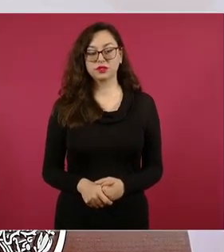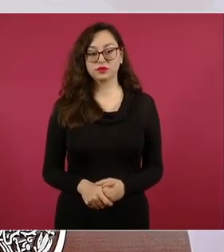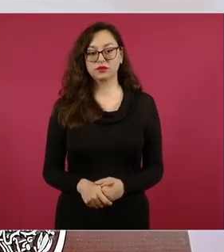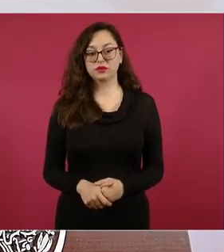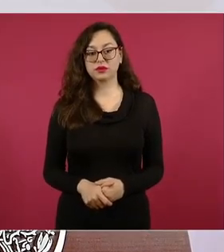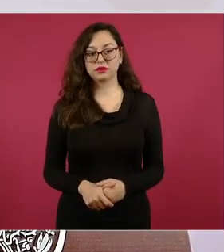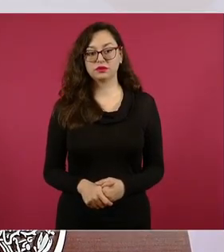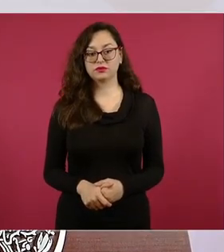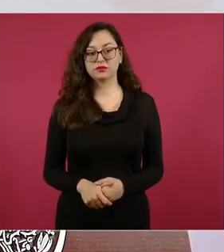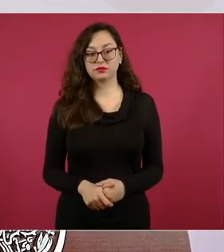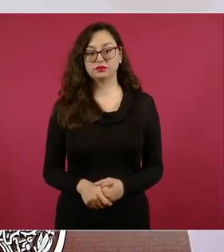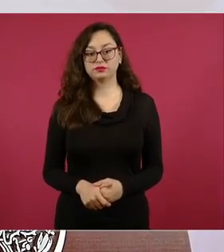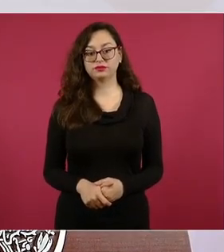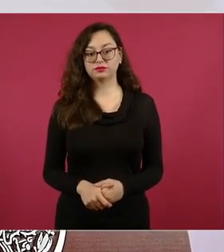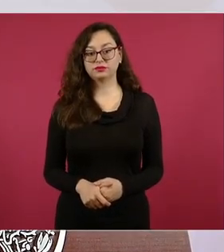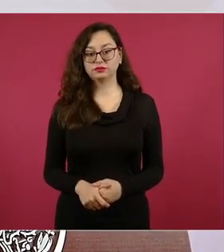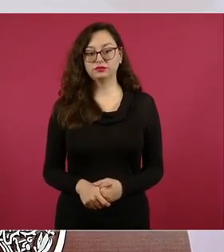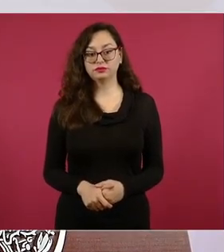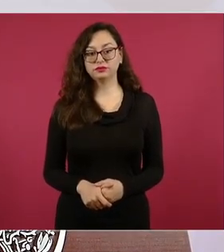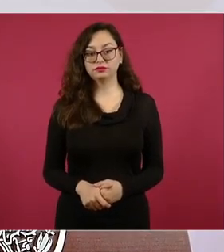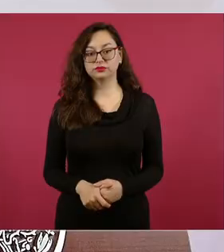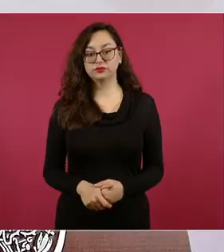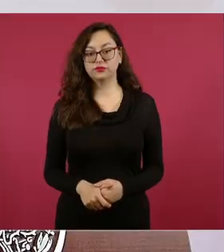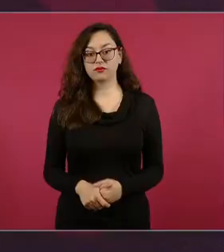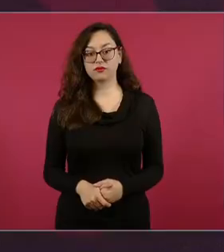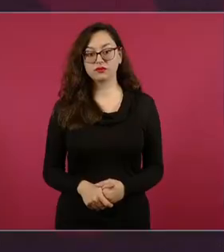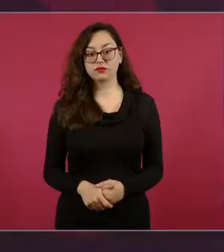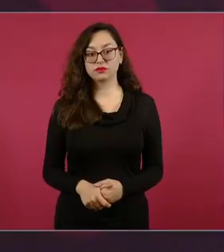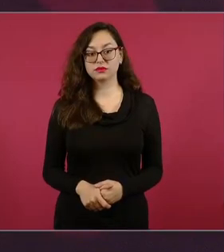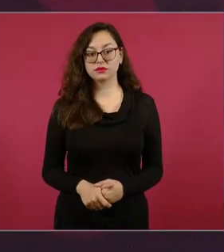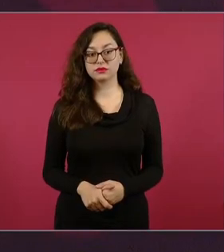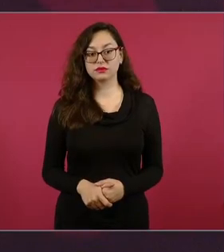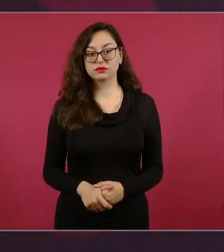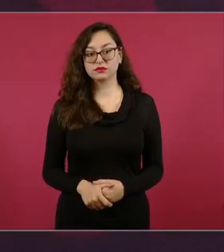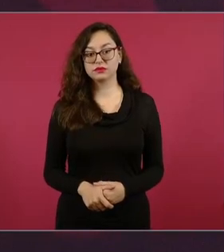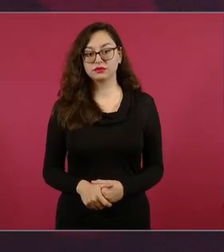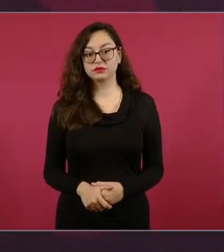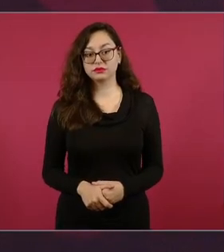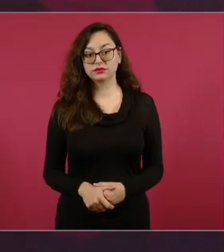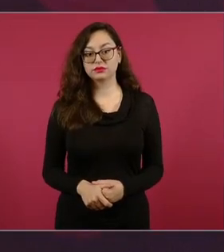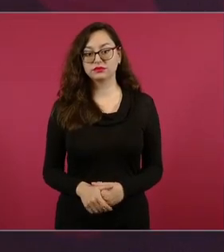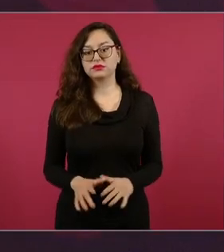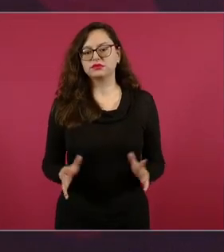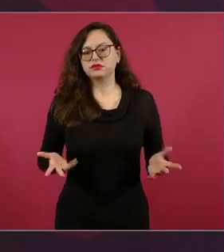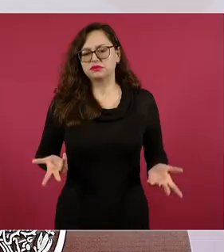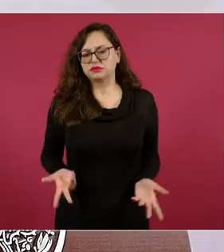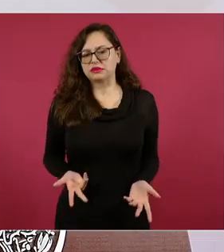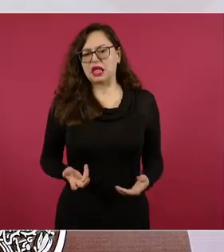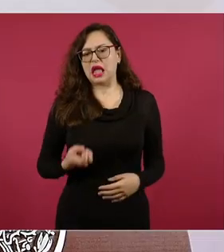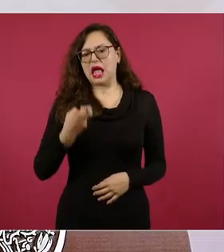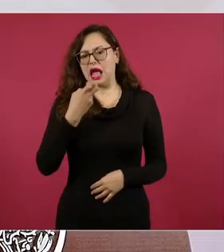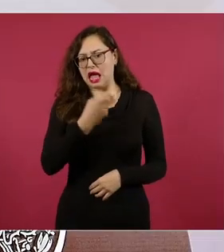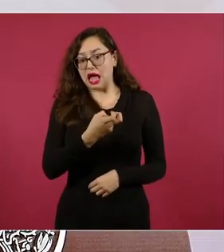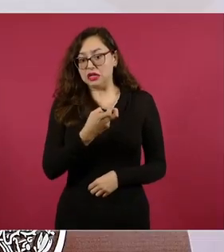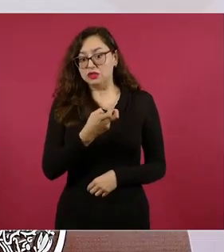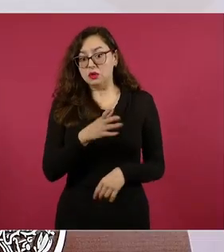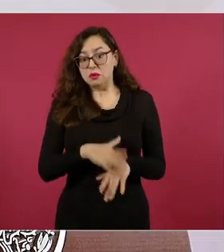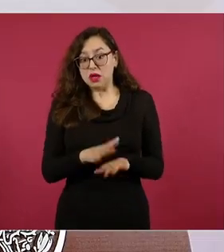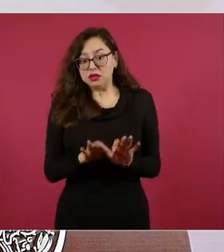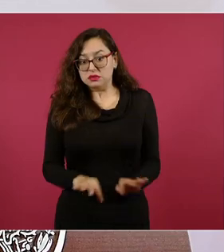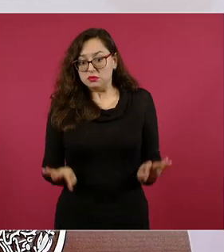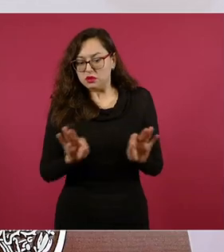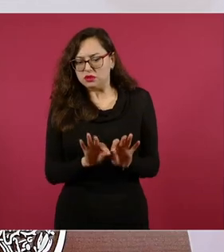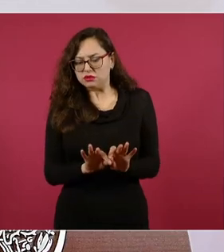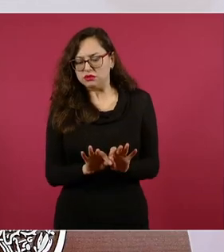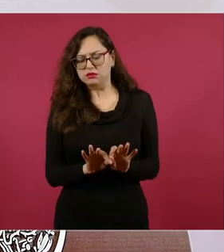No tiene que ver mucho esto. Hay otros factores para